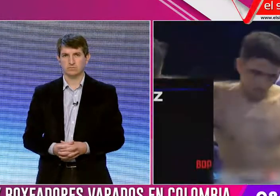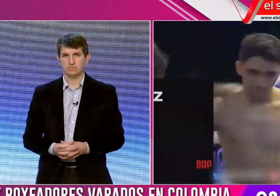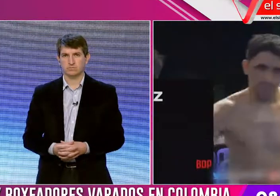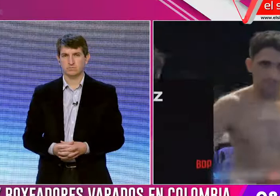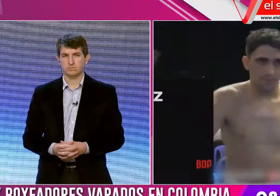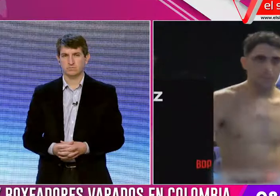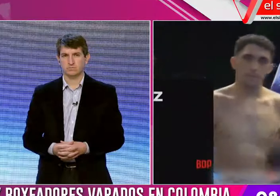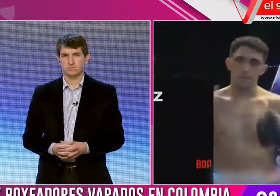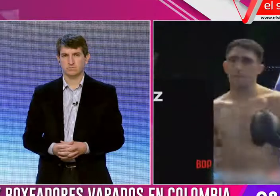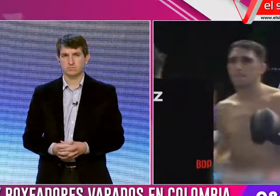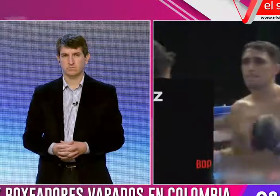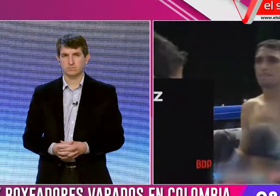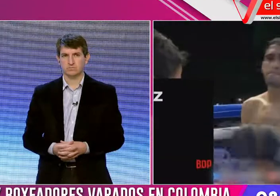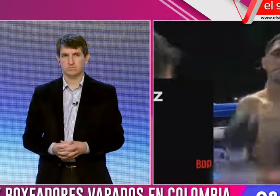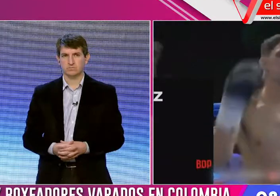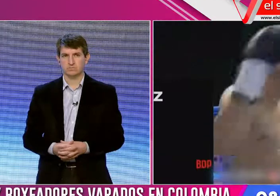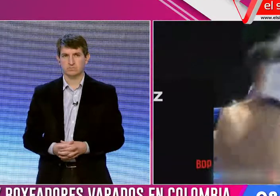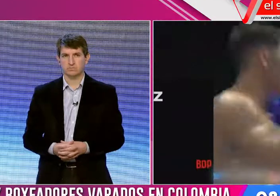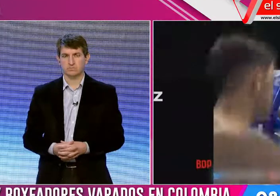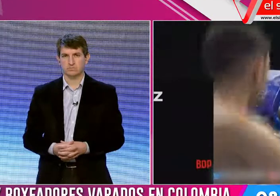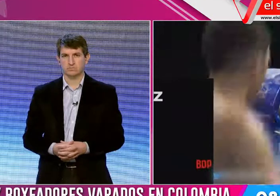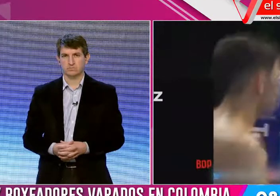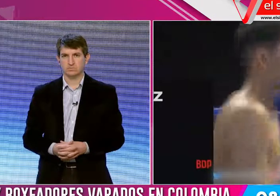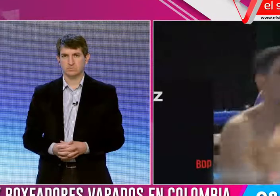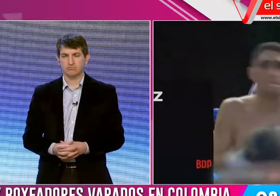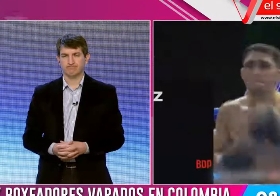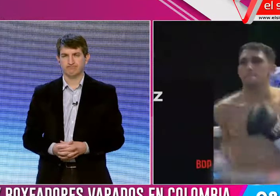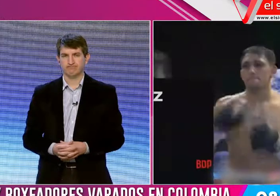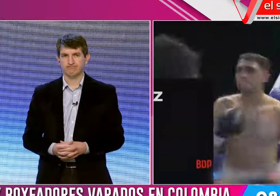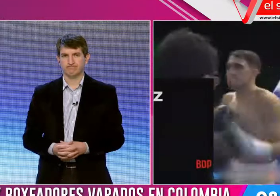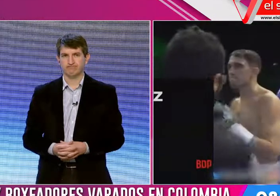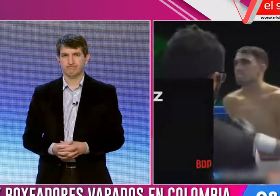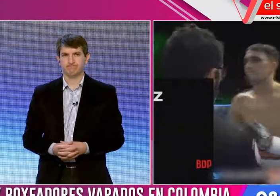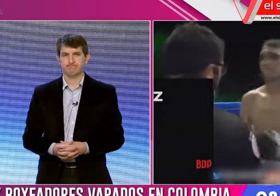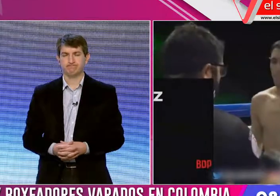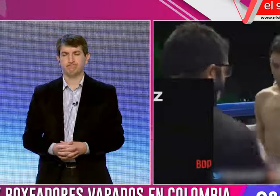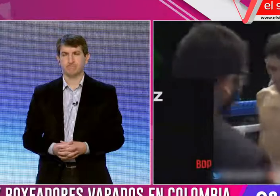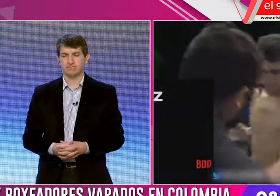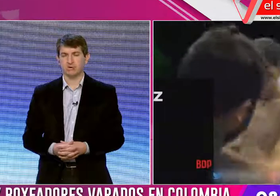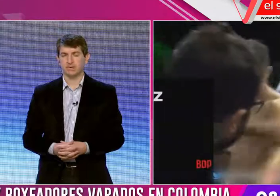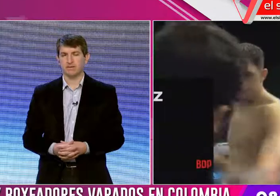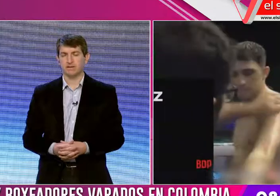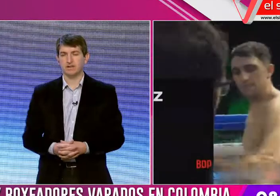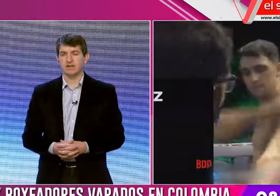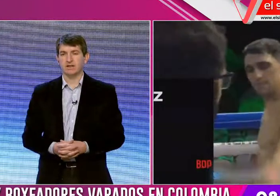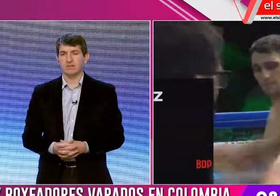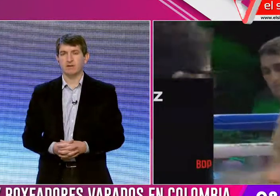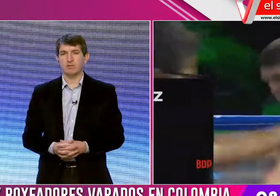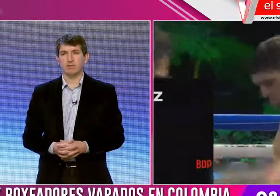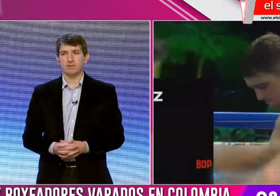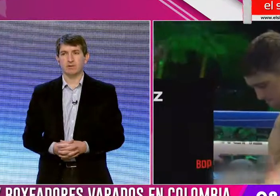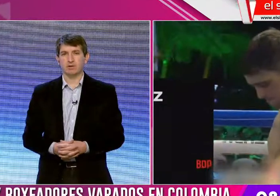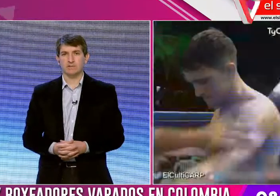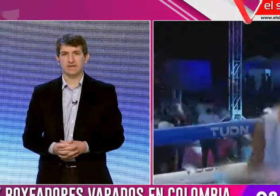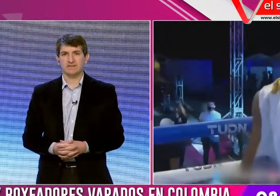a la Argentina, y bueno, queremos ver si Dios quiere podemos volver pronto y que nos den una solución. Totalmente.